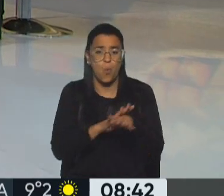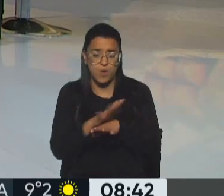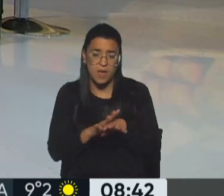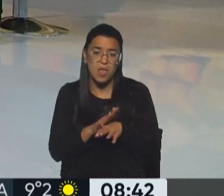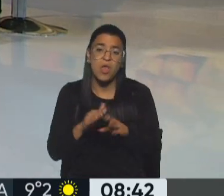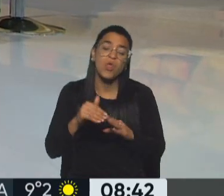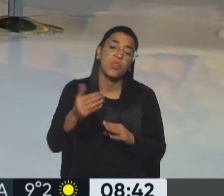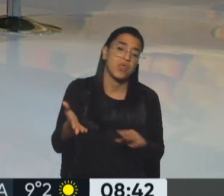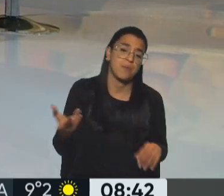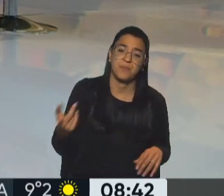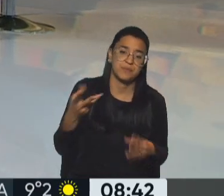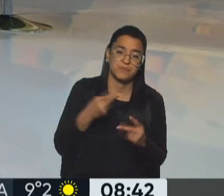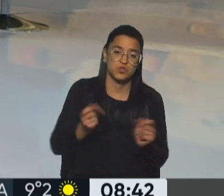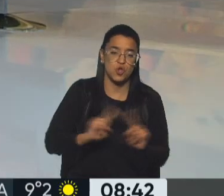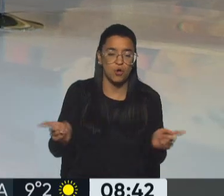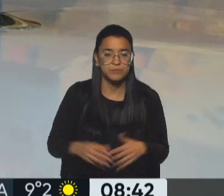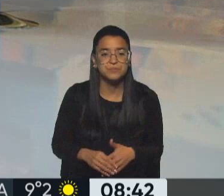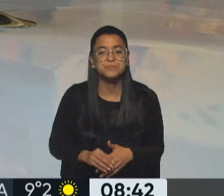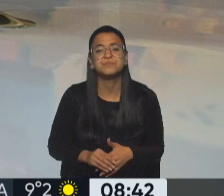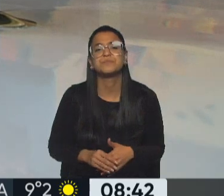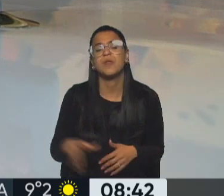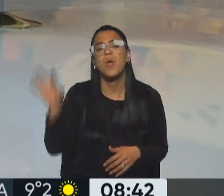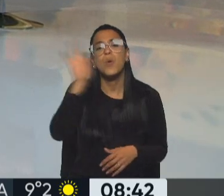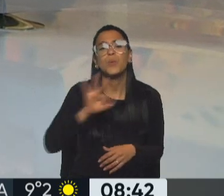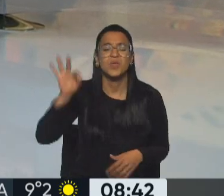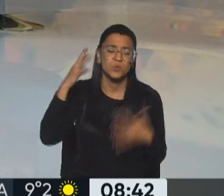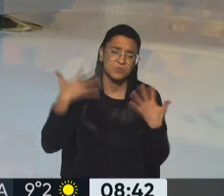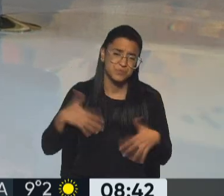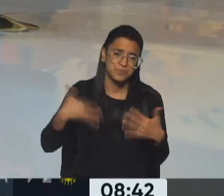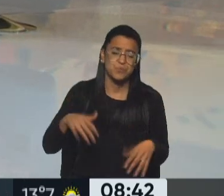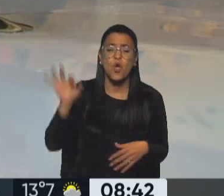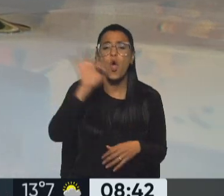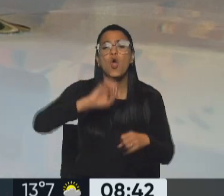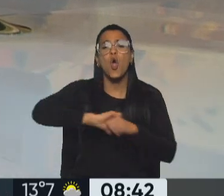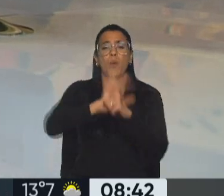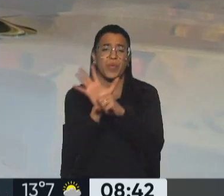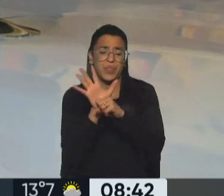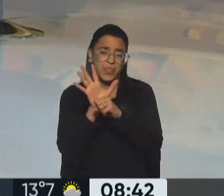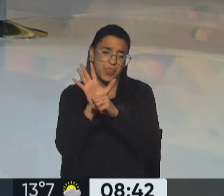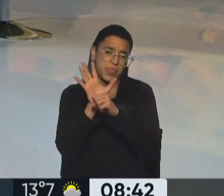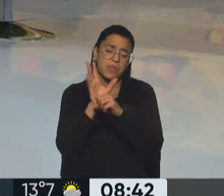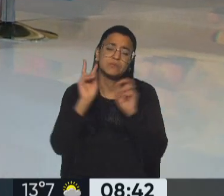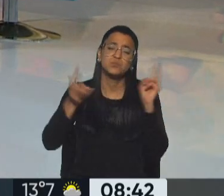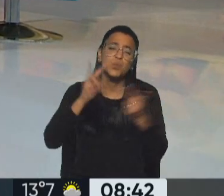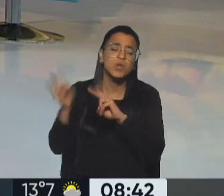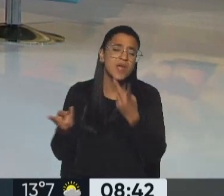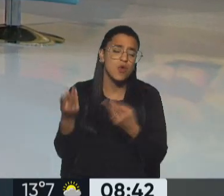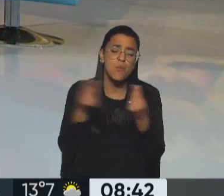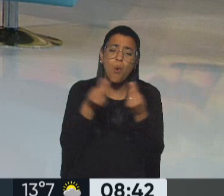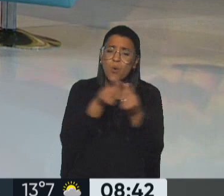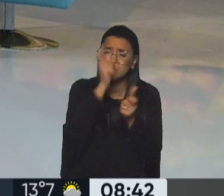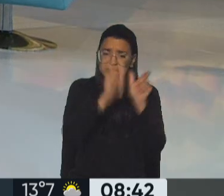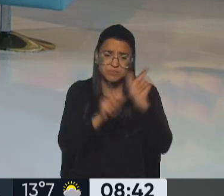y después no terminás. Doctora, venimos de un supervirus, como fue el COVID, que mató a cientos de miles en nuestro